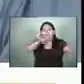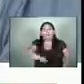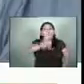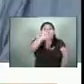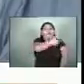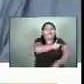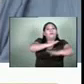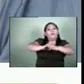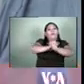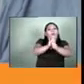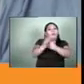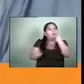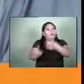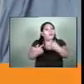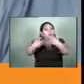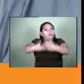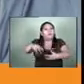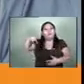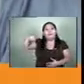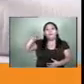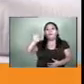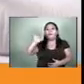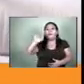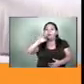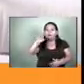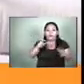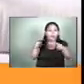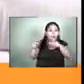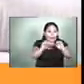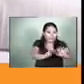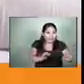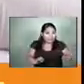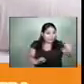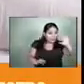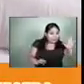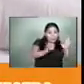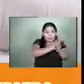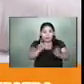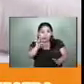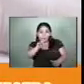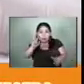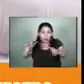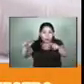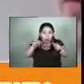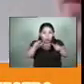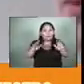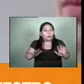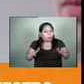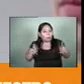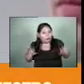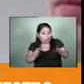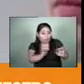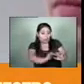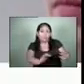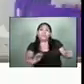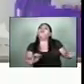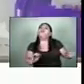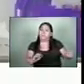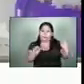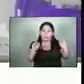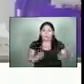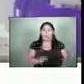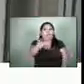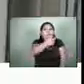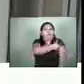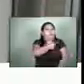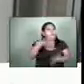-19 de Pfizer para niños de 5 a 11 años, allanando el camino para que los niños más pequeños reciban sus vacunas